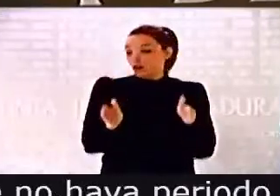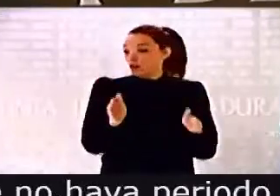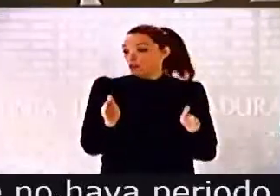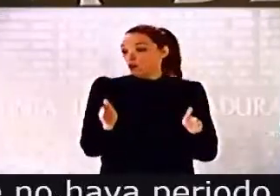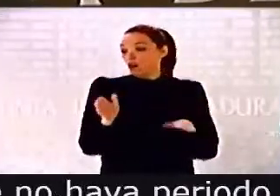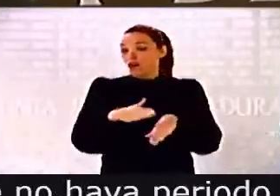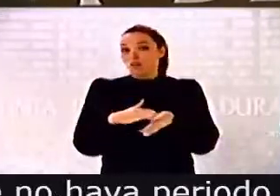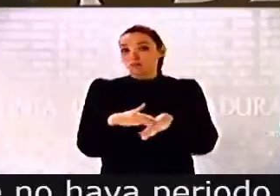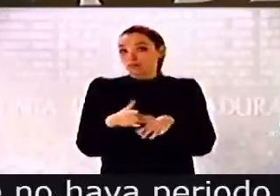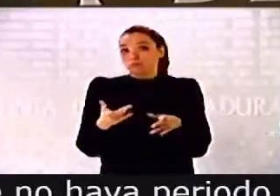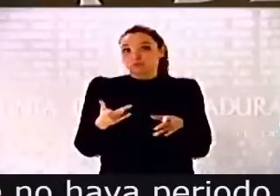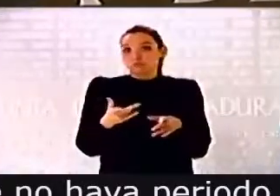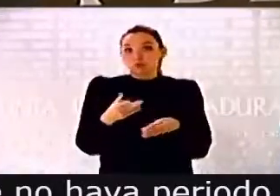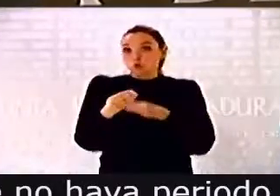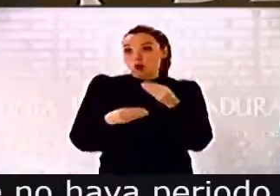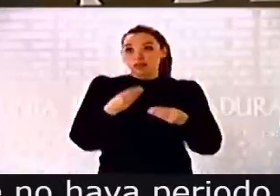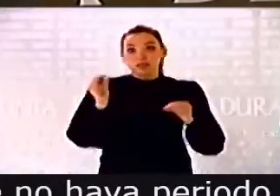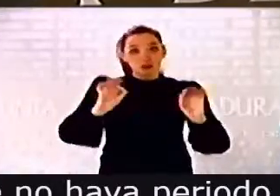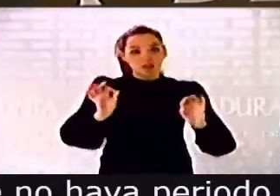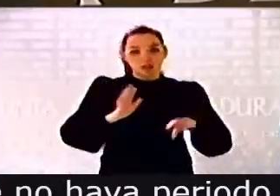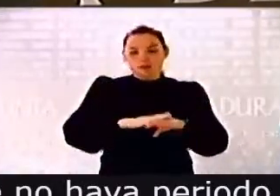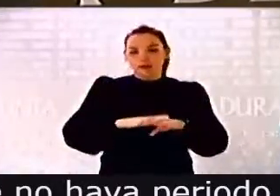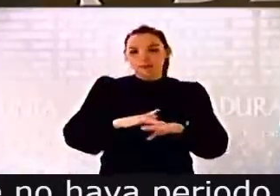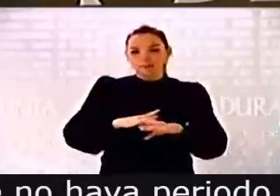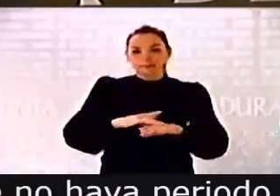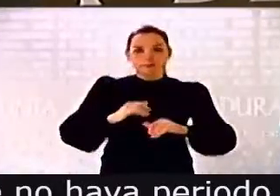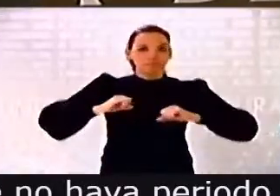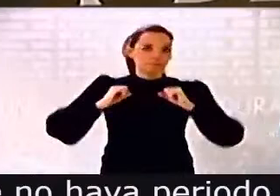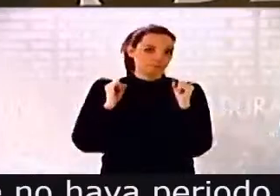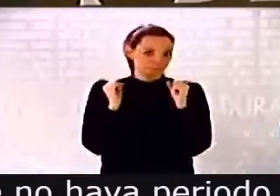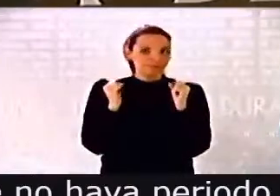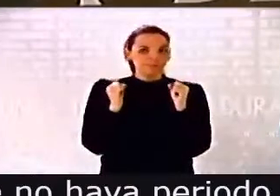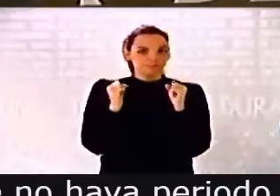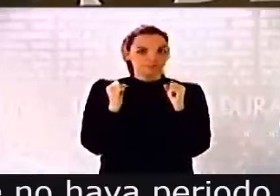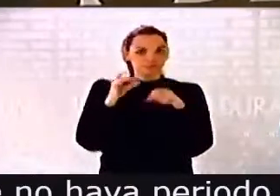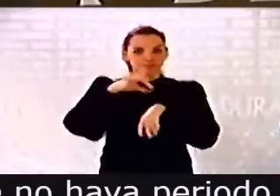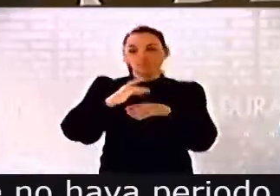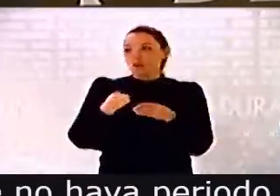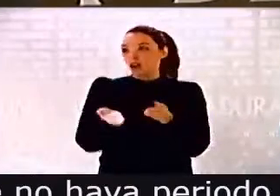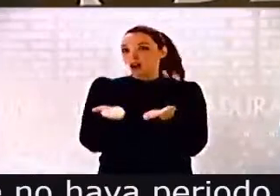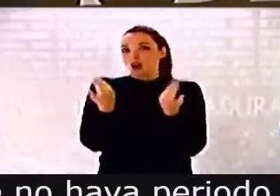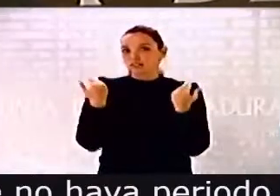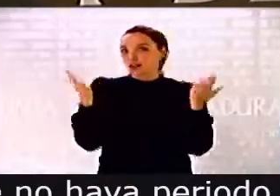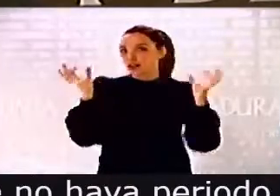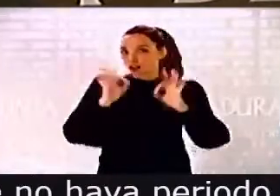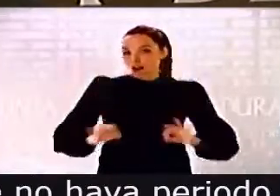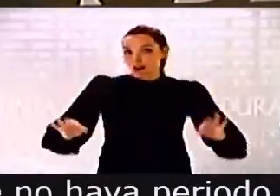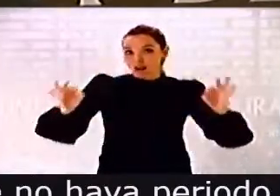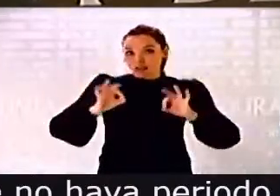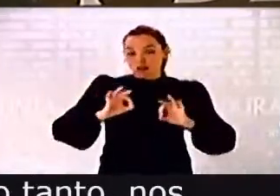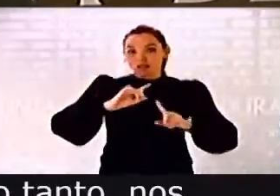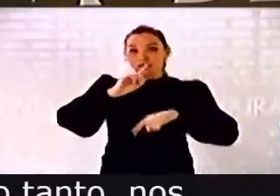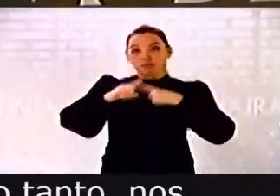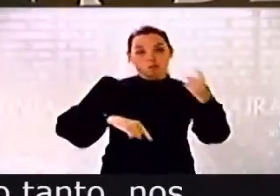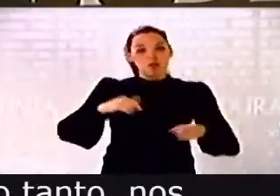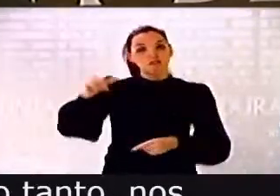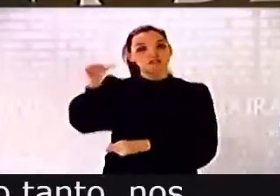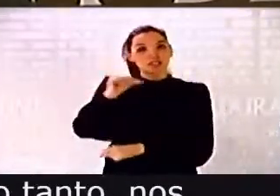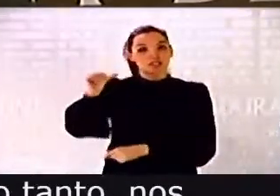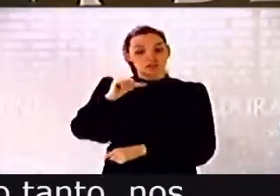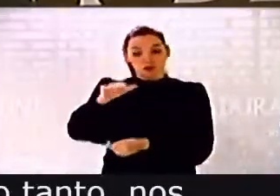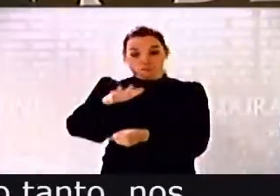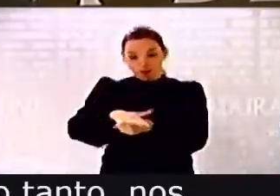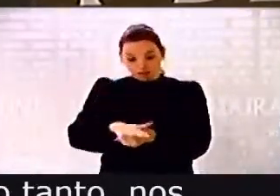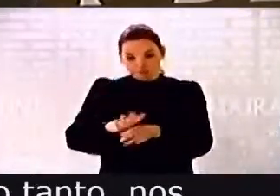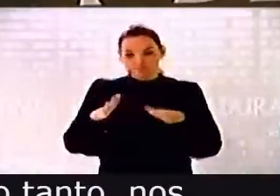que haga que no se puedan dar altas y que, por lo tanto, nos encontremos el martes, después del largo fin de semana, pues con